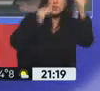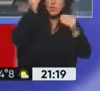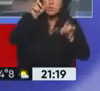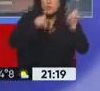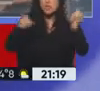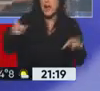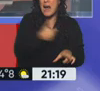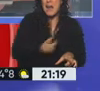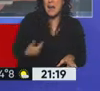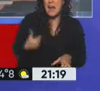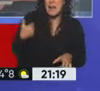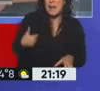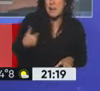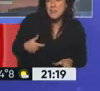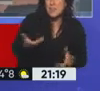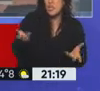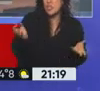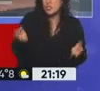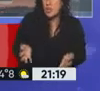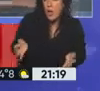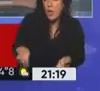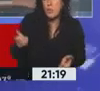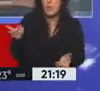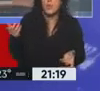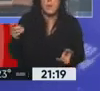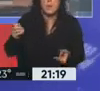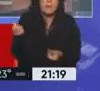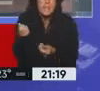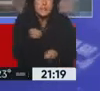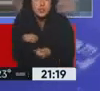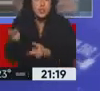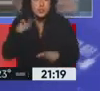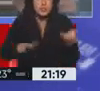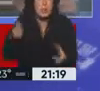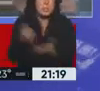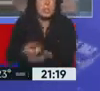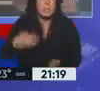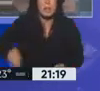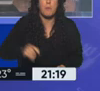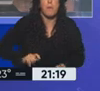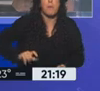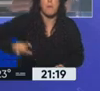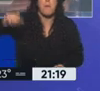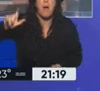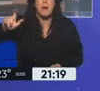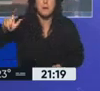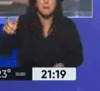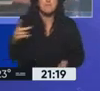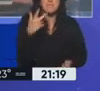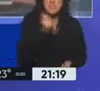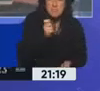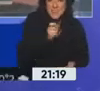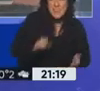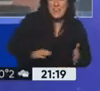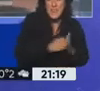los argentinos en su día a día es el aumento de precios, que vimos una desaceleración en los primeros 3